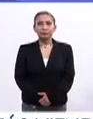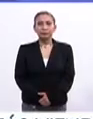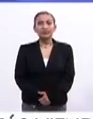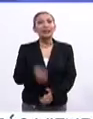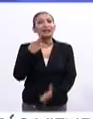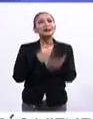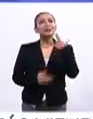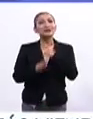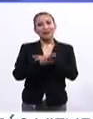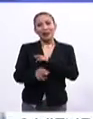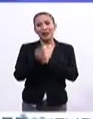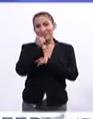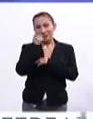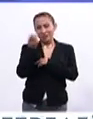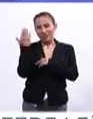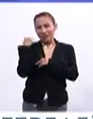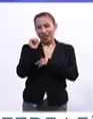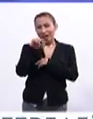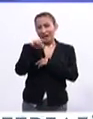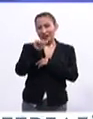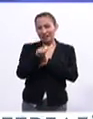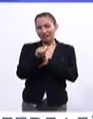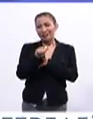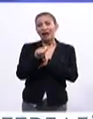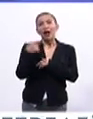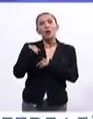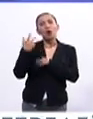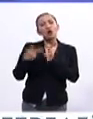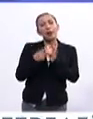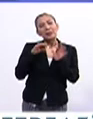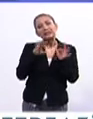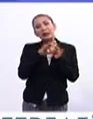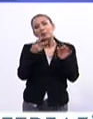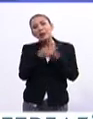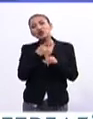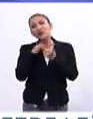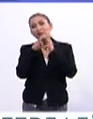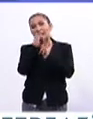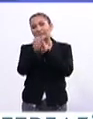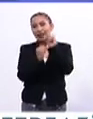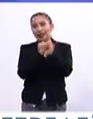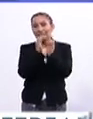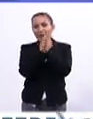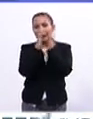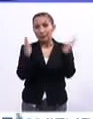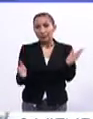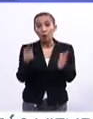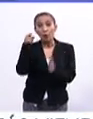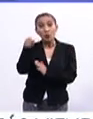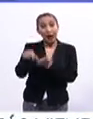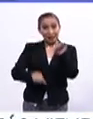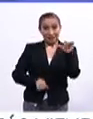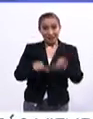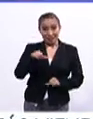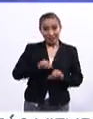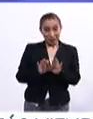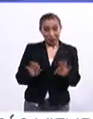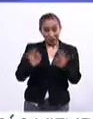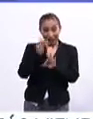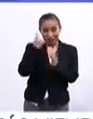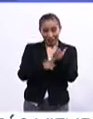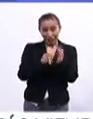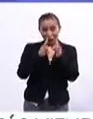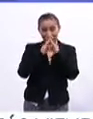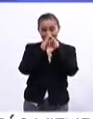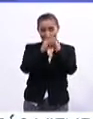Y bueno, regresamos, ya lo decías Ana Cristina, vamos a retomar lo que sucedió en la Feria Internacional del Libro, y es que una de las actividades fundamentales de